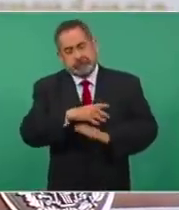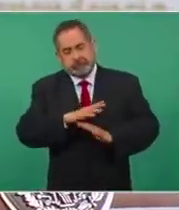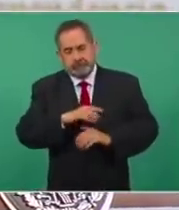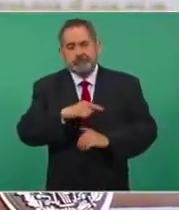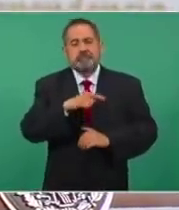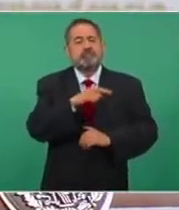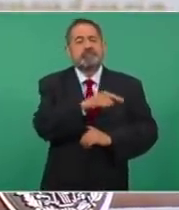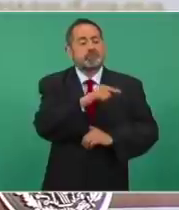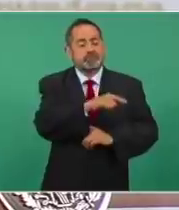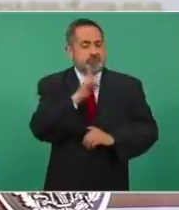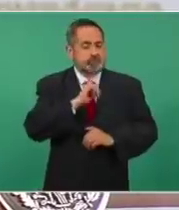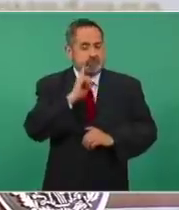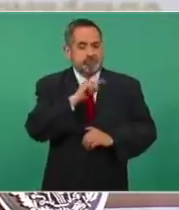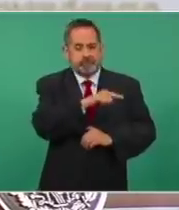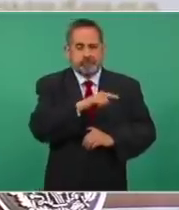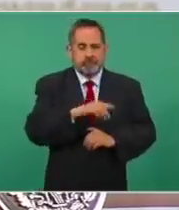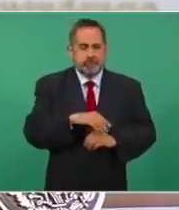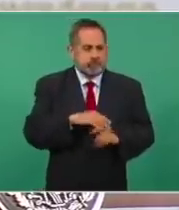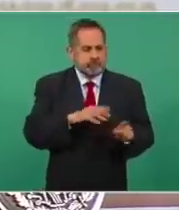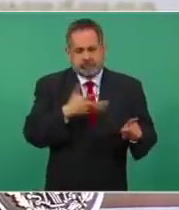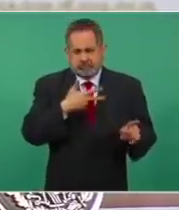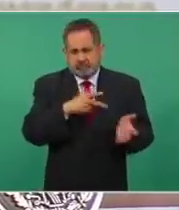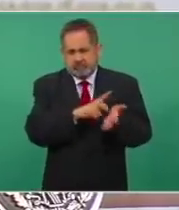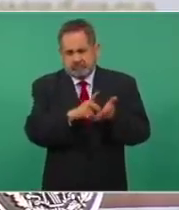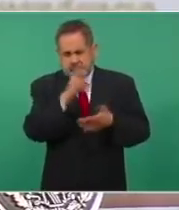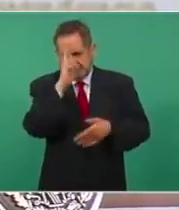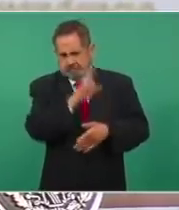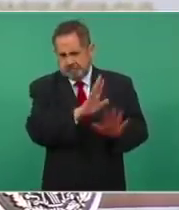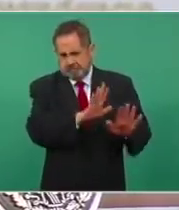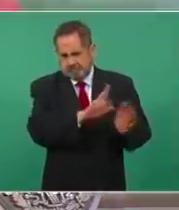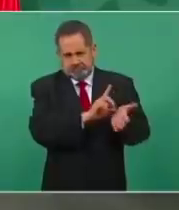y que también tiene todo su derecho, ¿no?,